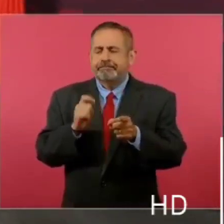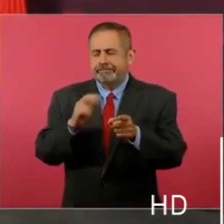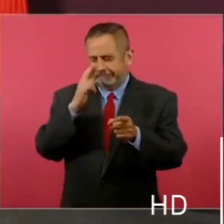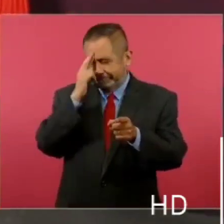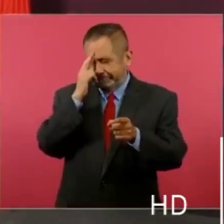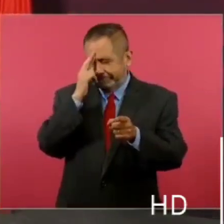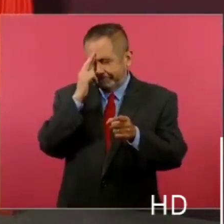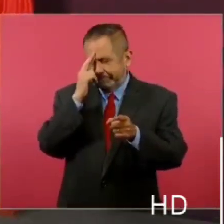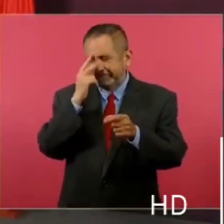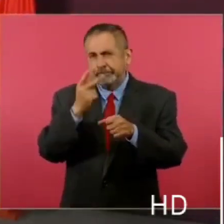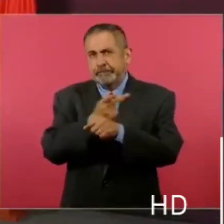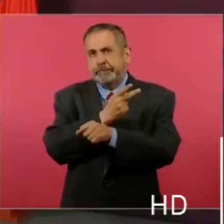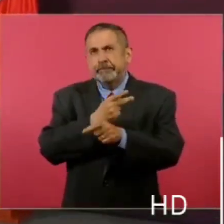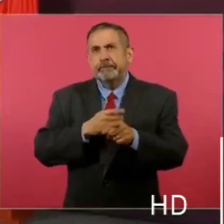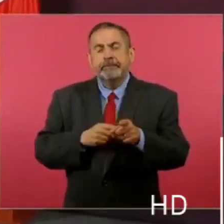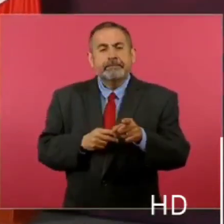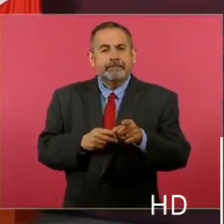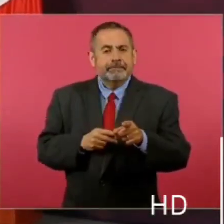de